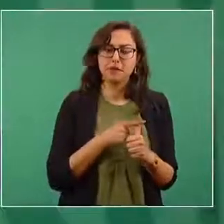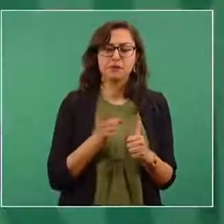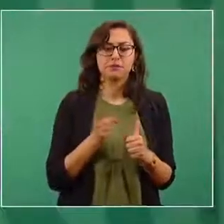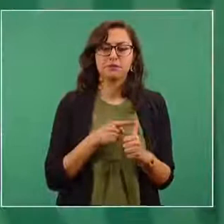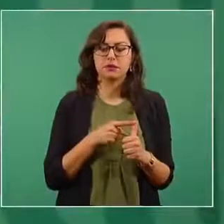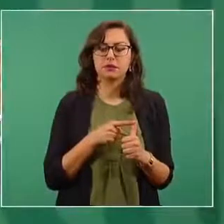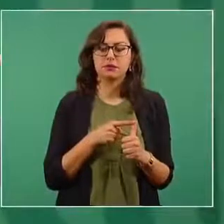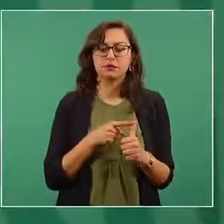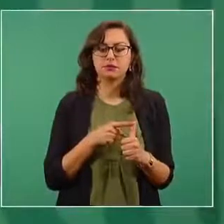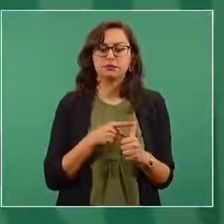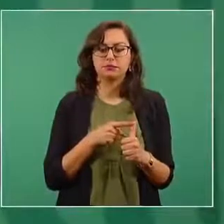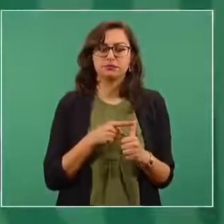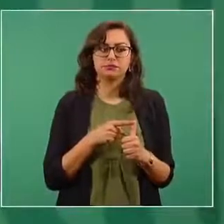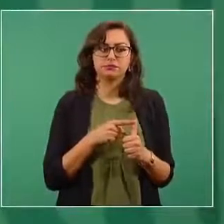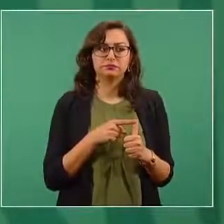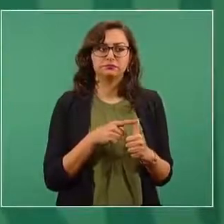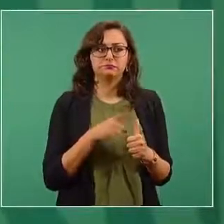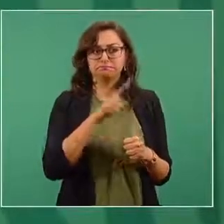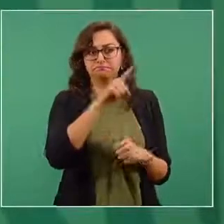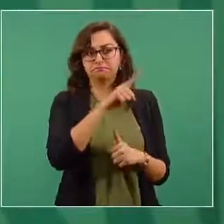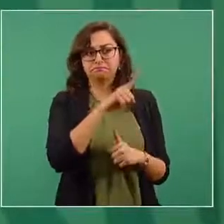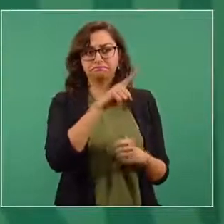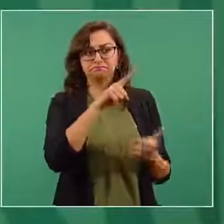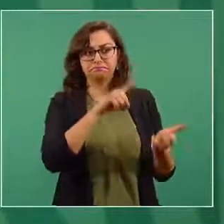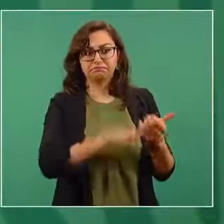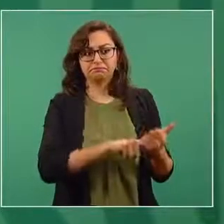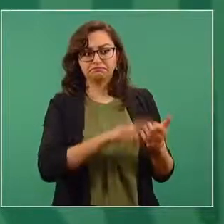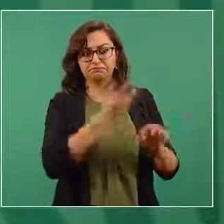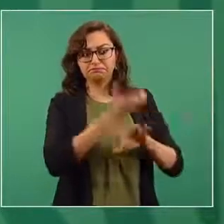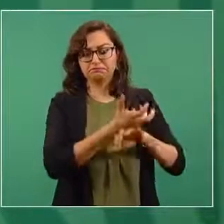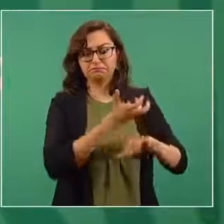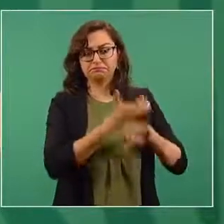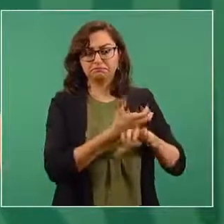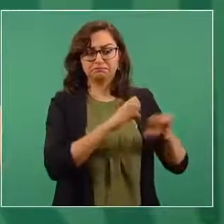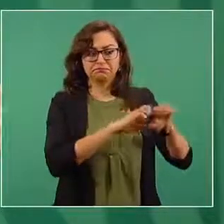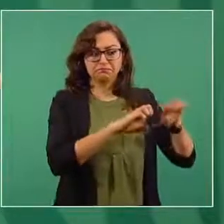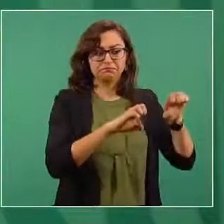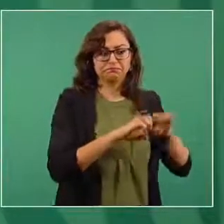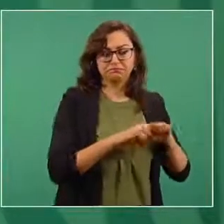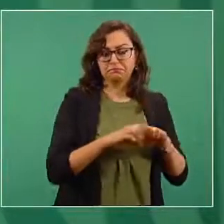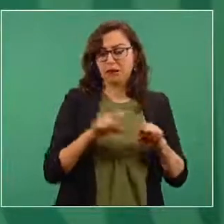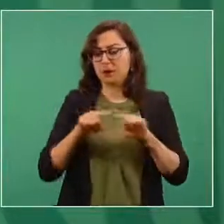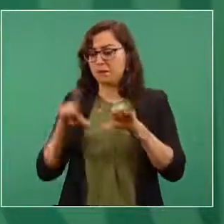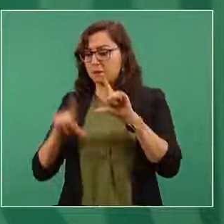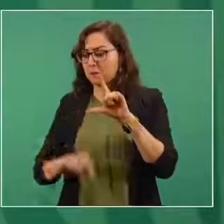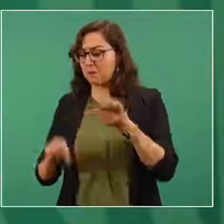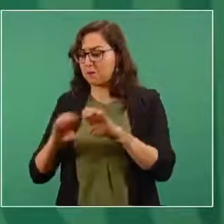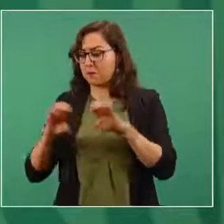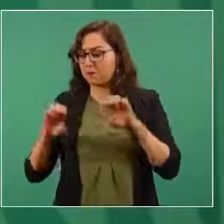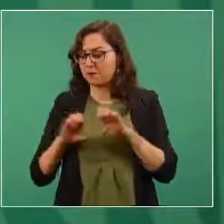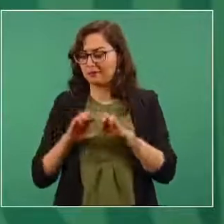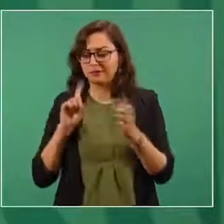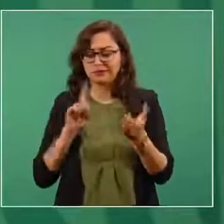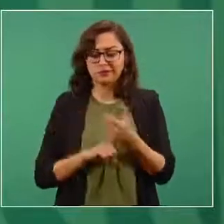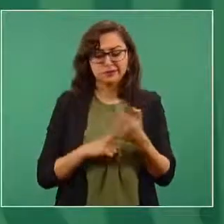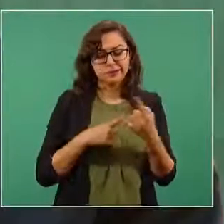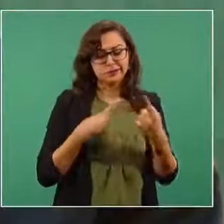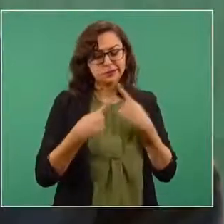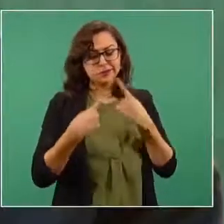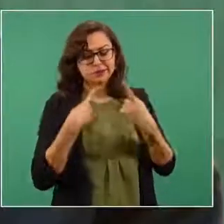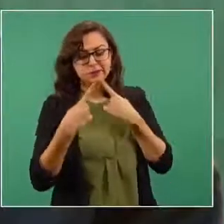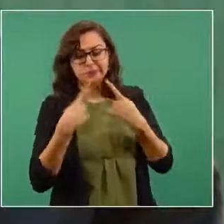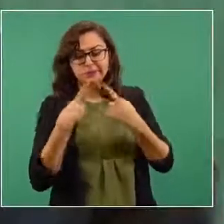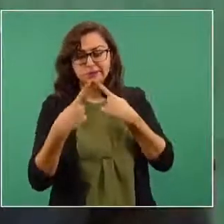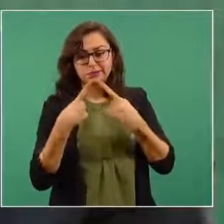a la decisión que tomen equipos tanto de México como de Estados Unidos.